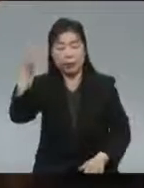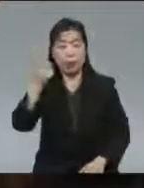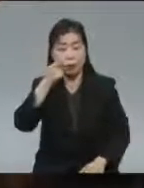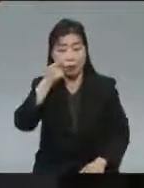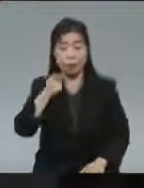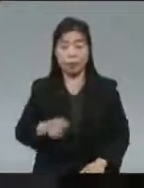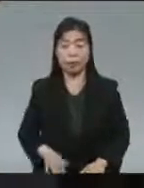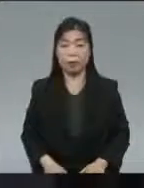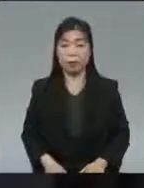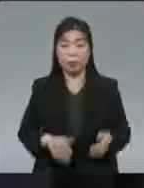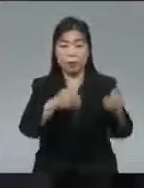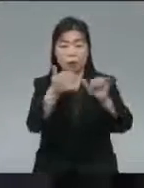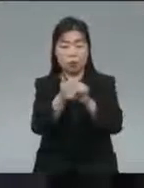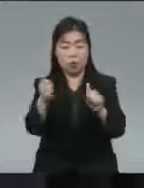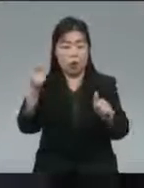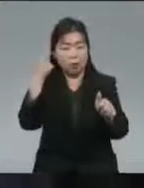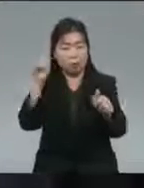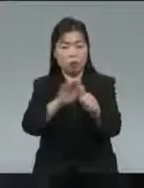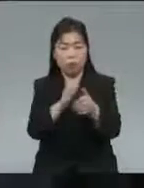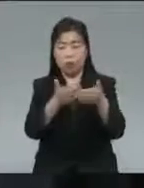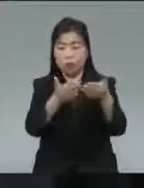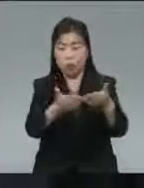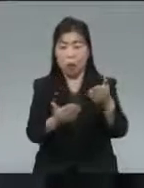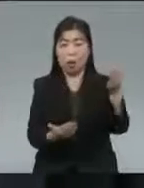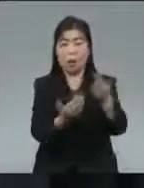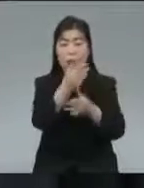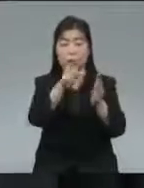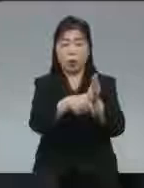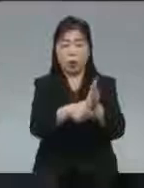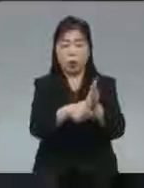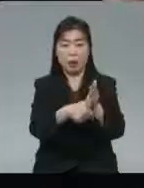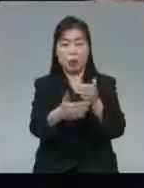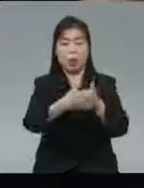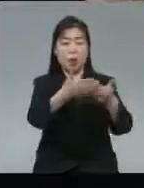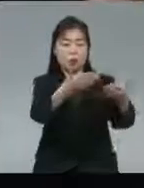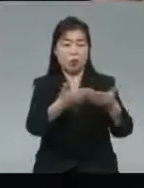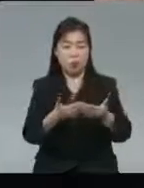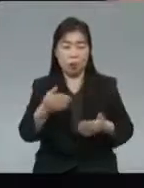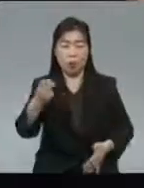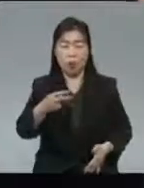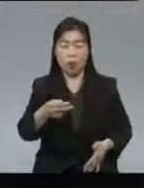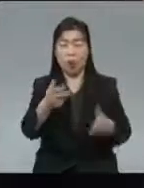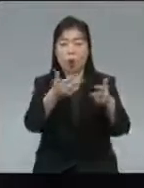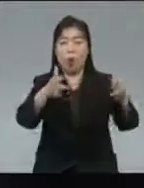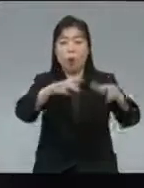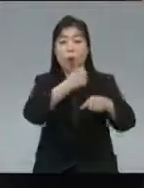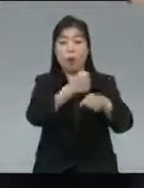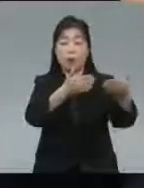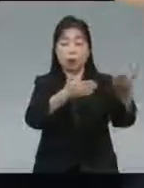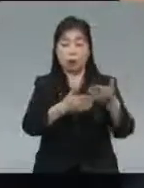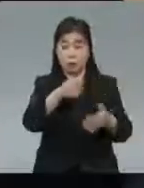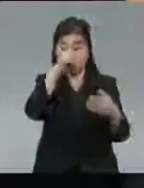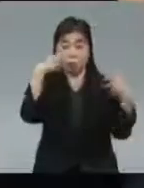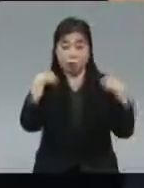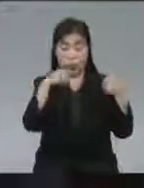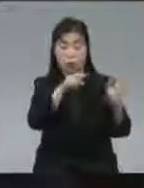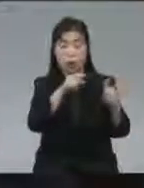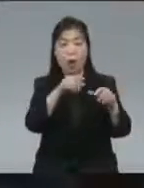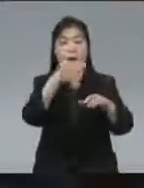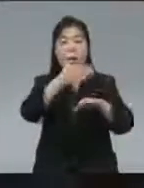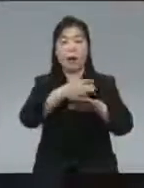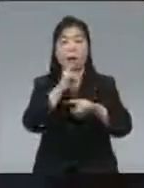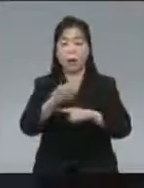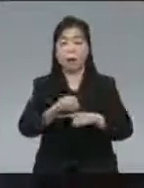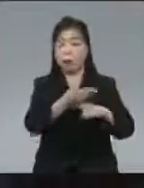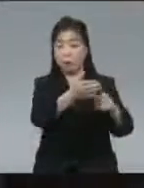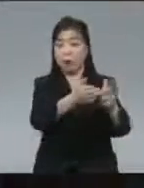se trata de una estatua de granito que representa el barco harlem y el cual se hundió en el danubio el 29 de mayo de 2019 con